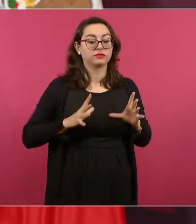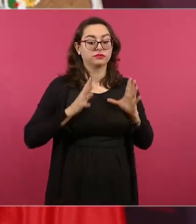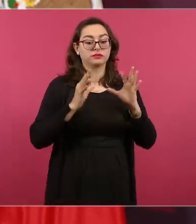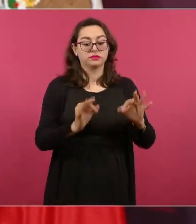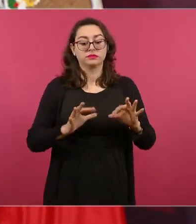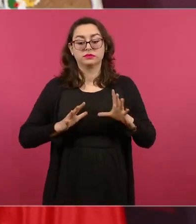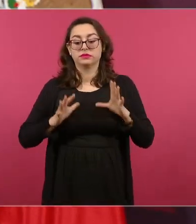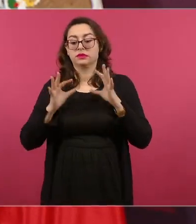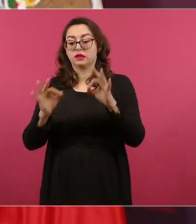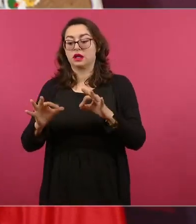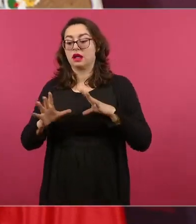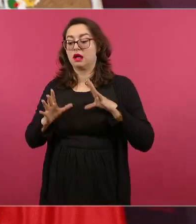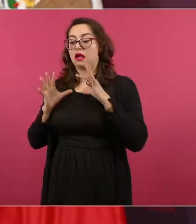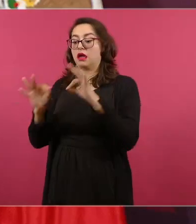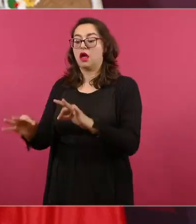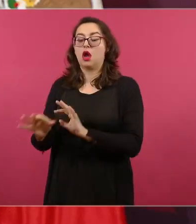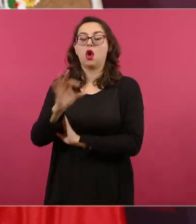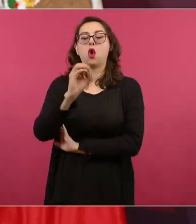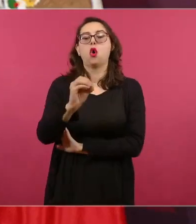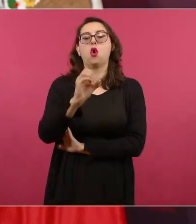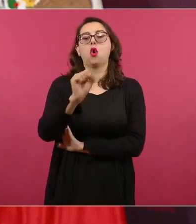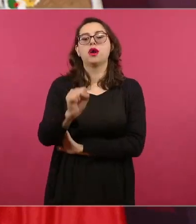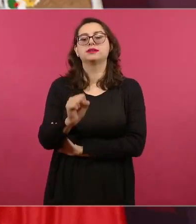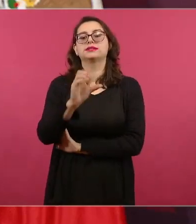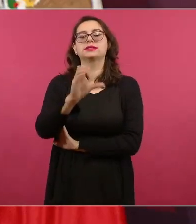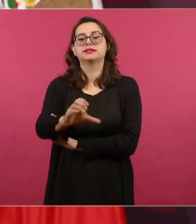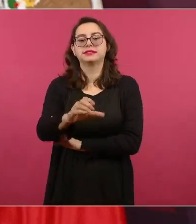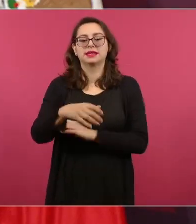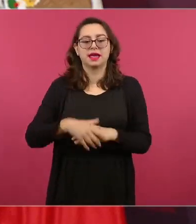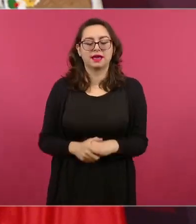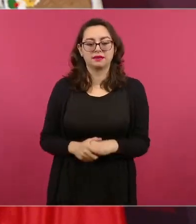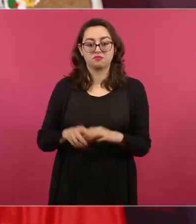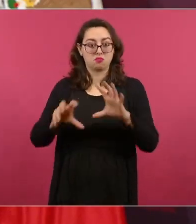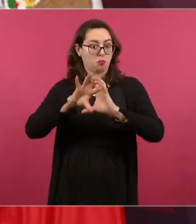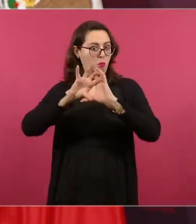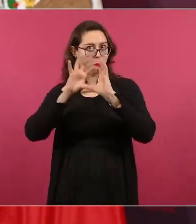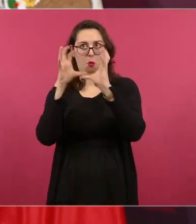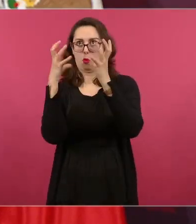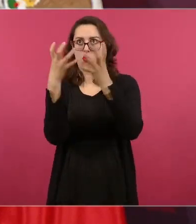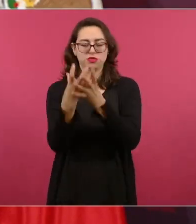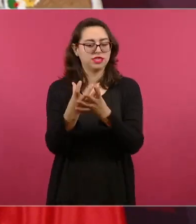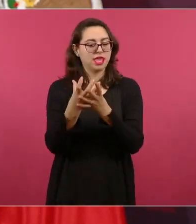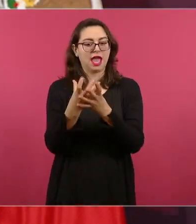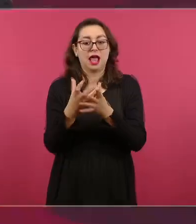muy fomentadas por los saqueadores en el mundo,